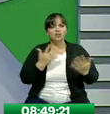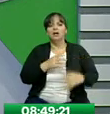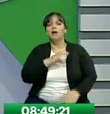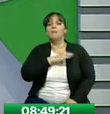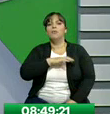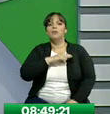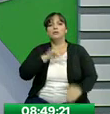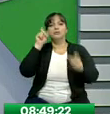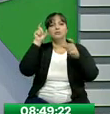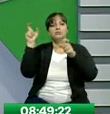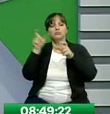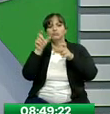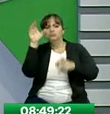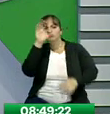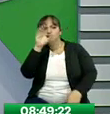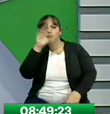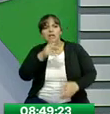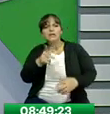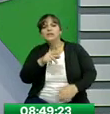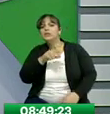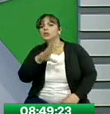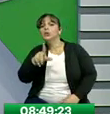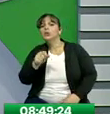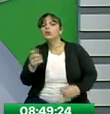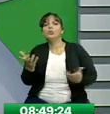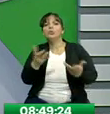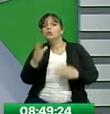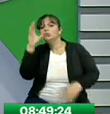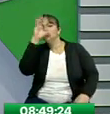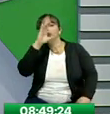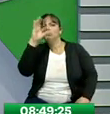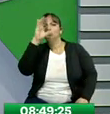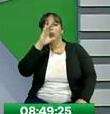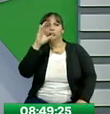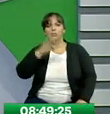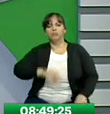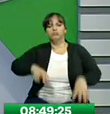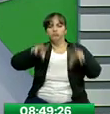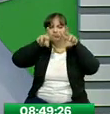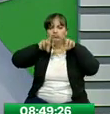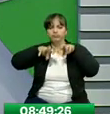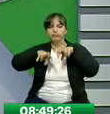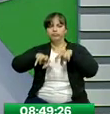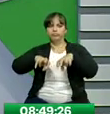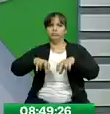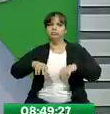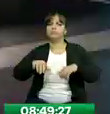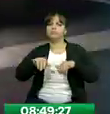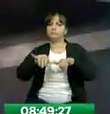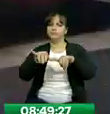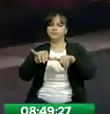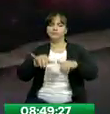encuentran tras la pista de los responsables de estos delitos y las investigaciones de rigor